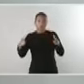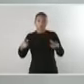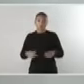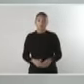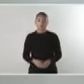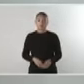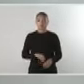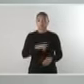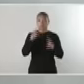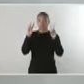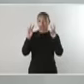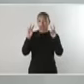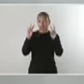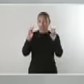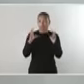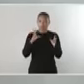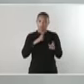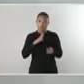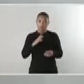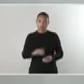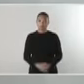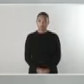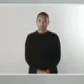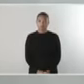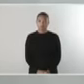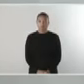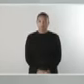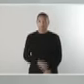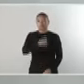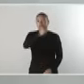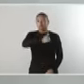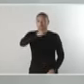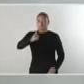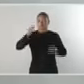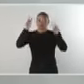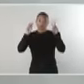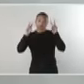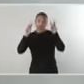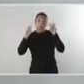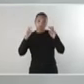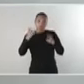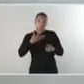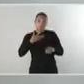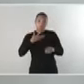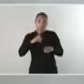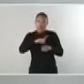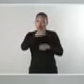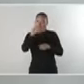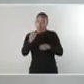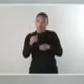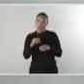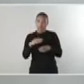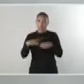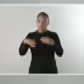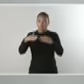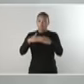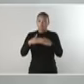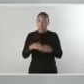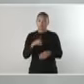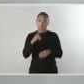del tema en cuestión cada tema Bueno va a tener después de esa ronda inicial de dos minutos y medio